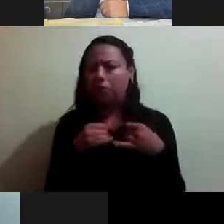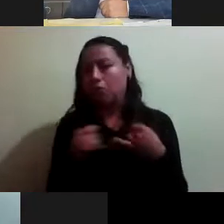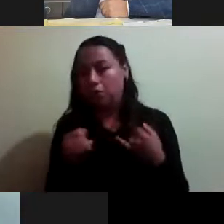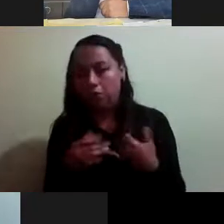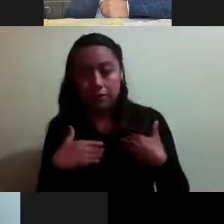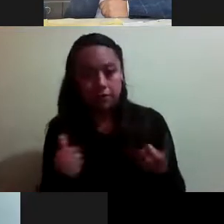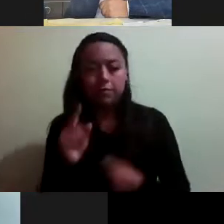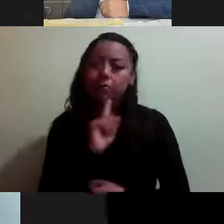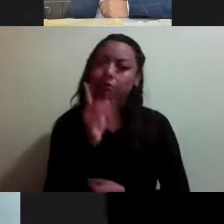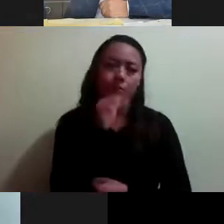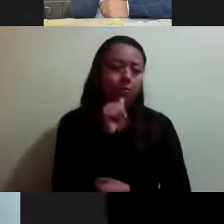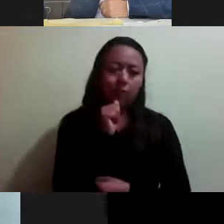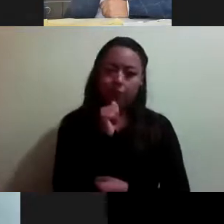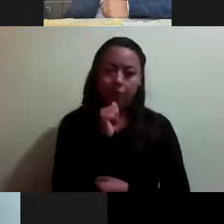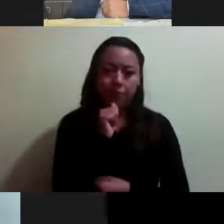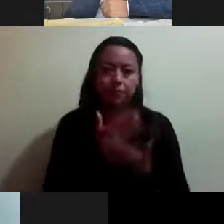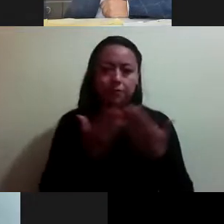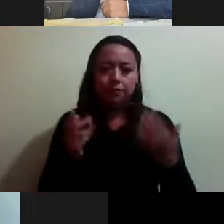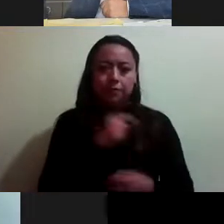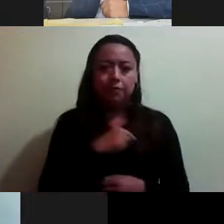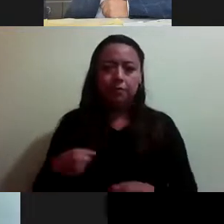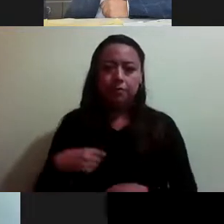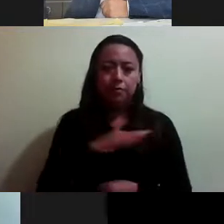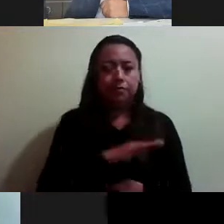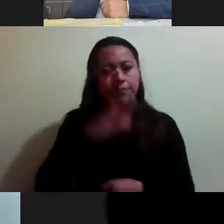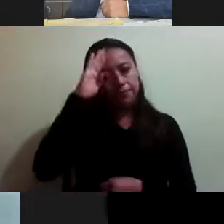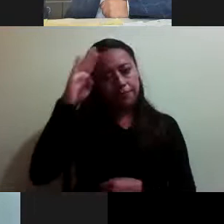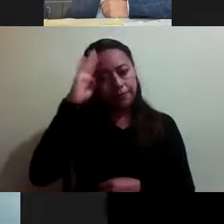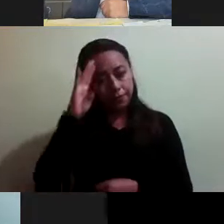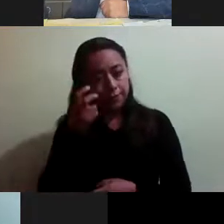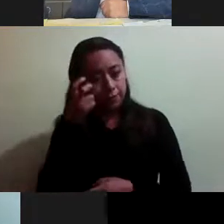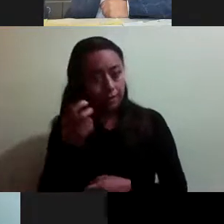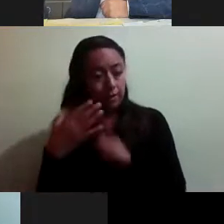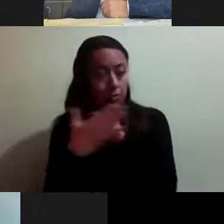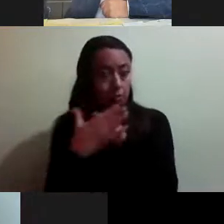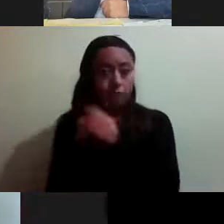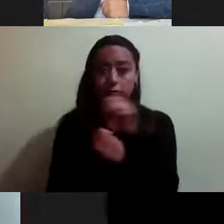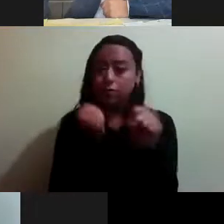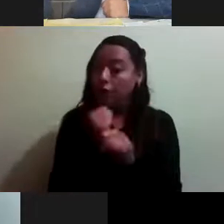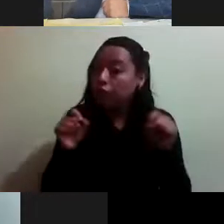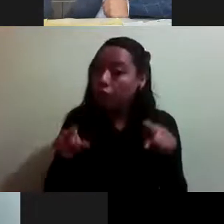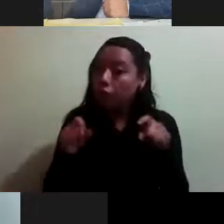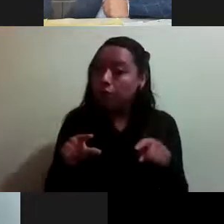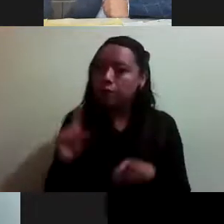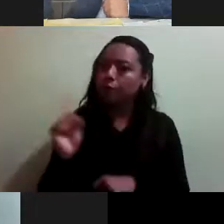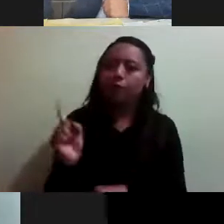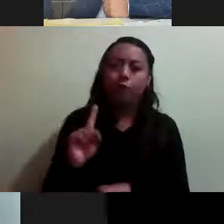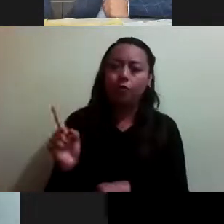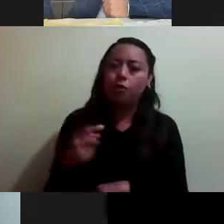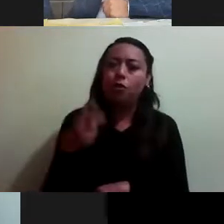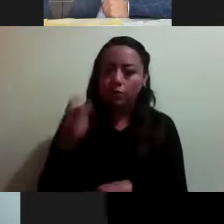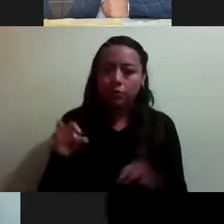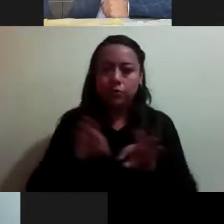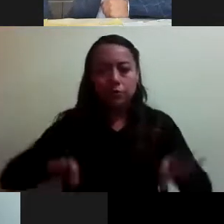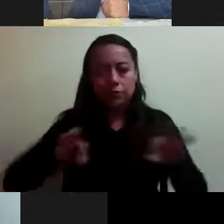podríamos estar pensando que para el siguiente año estemos en esta misma inercia. Entonces, por eso sí, preparar, por supuesto, este documento y dejar